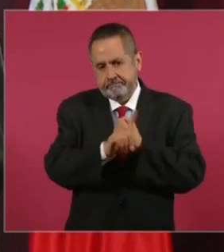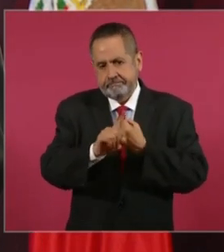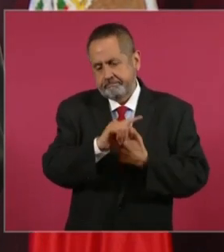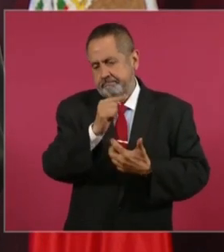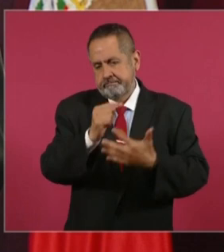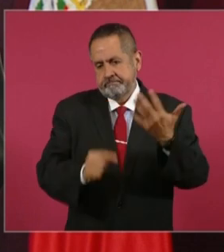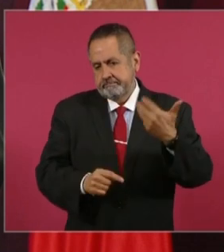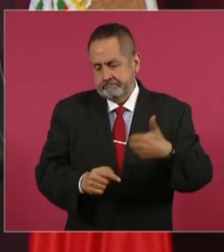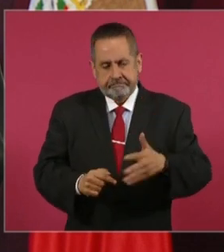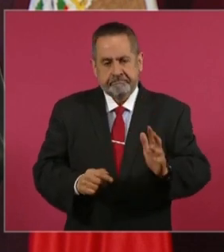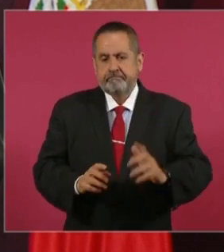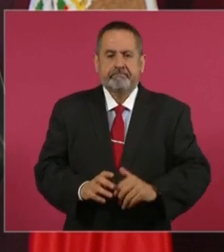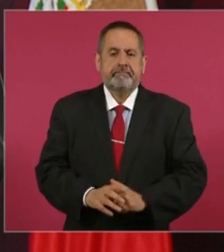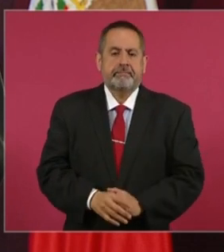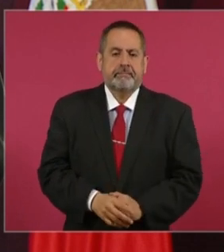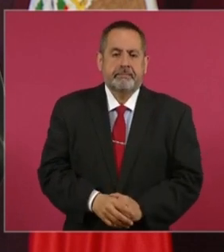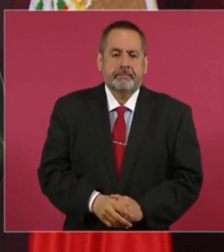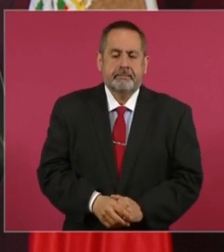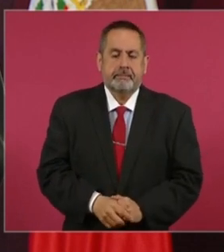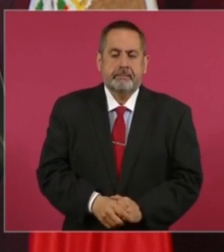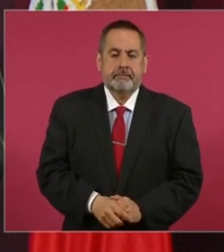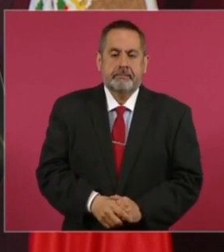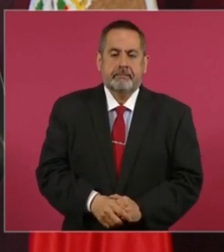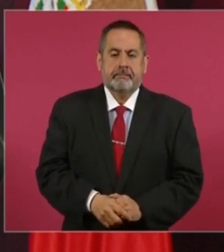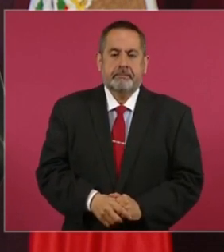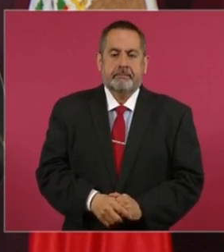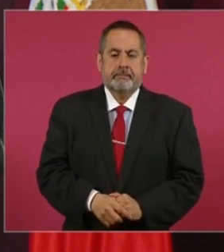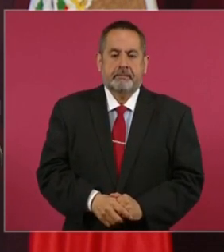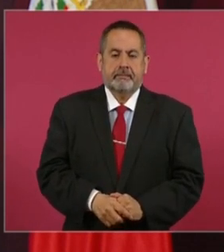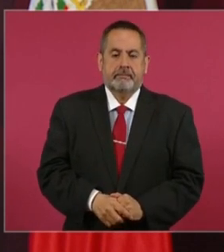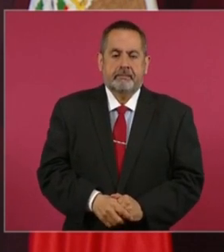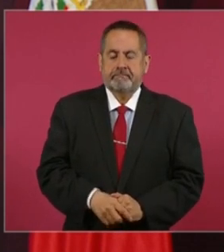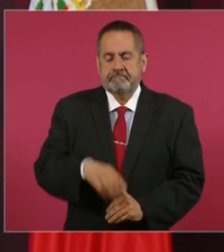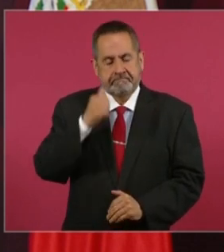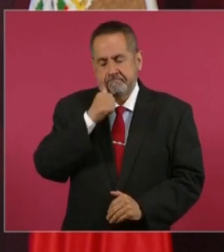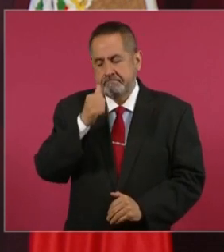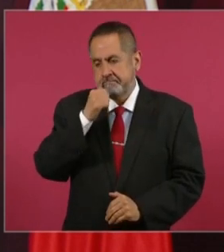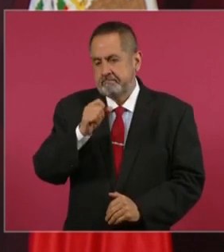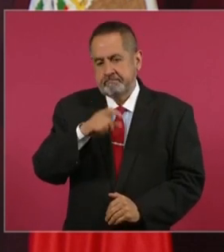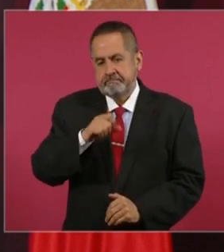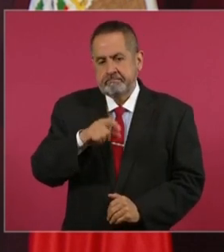siempre.